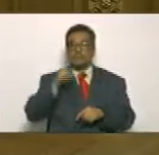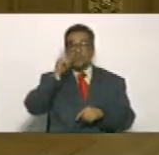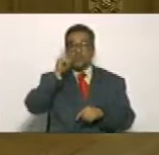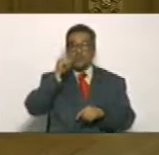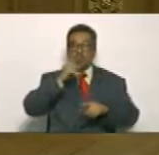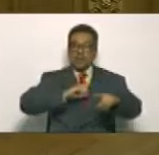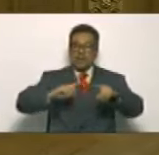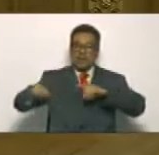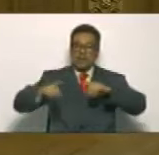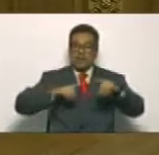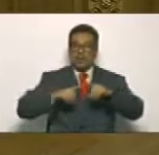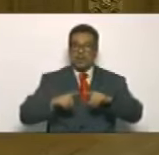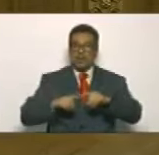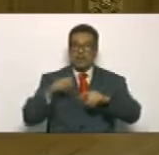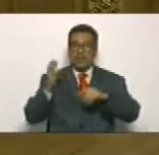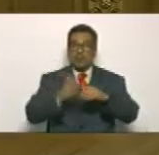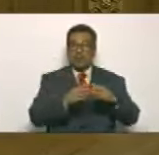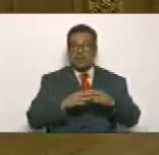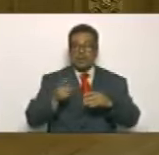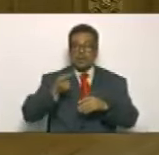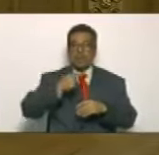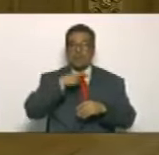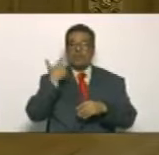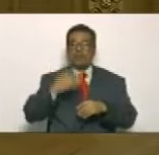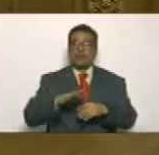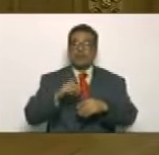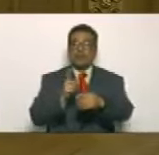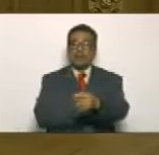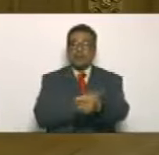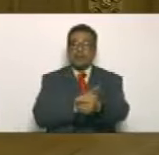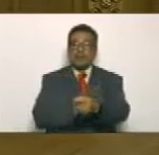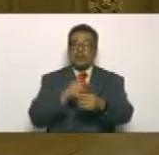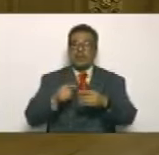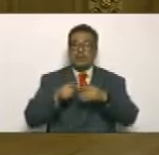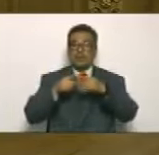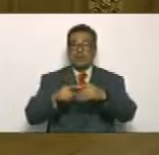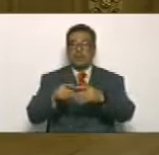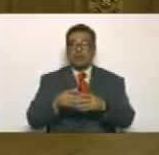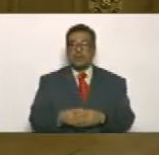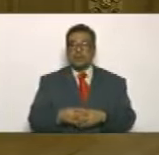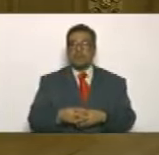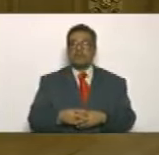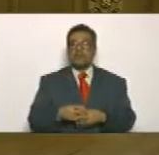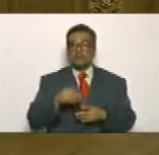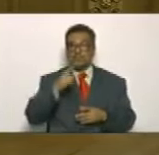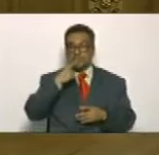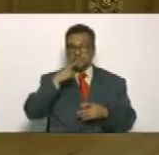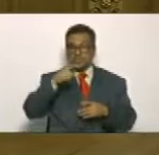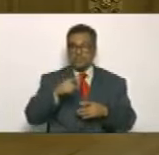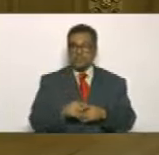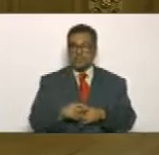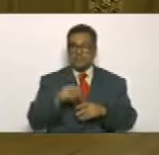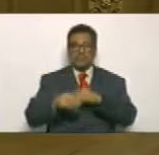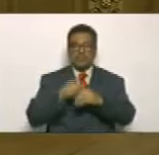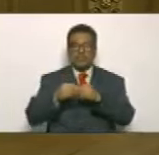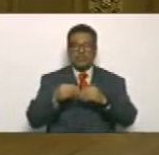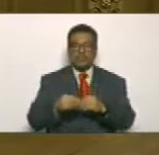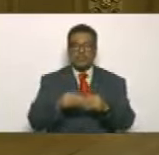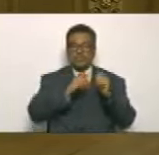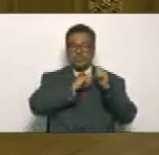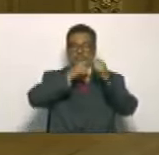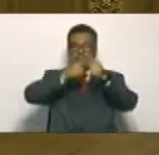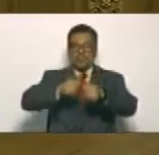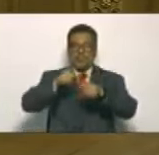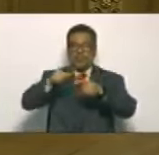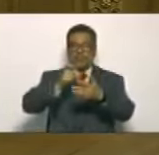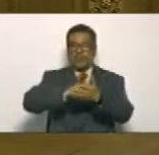que dirigió las acciones donde muere su hermano, sigue honrándole con la dignidad que le corresponde? Aún